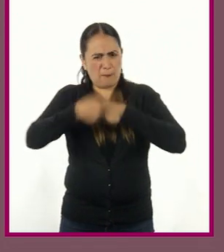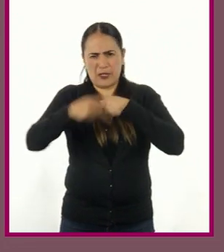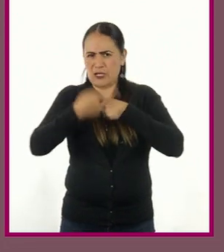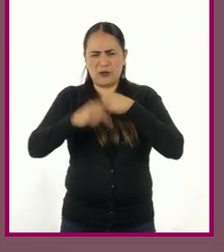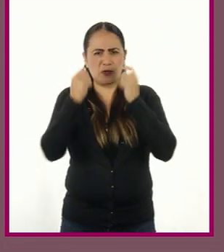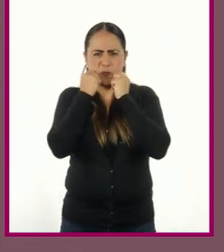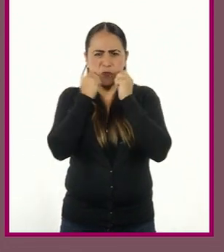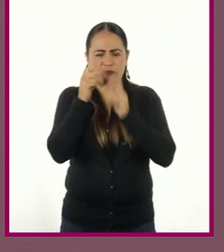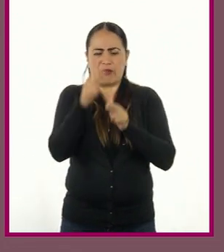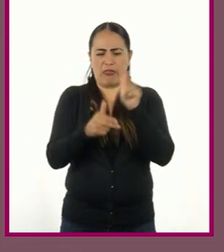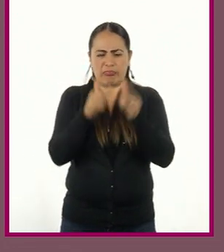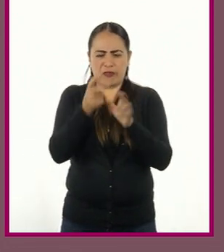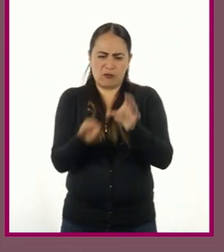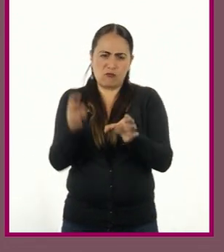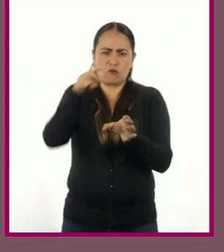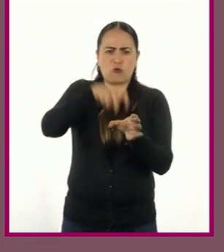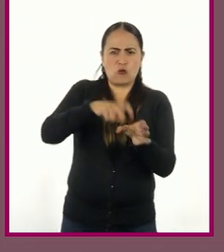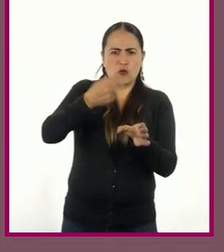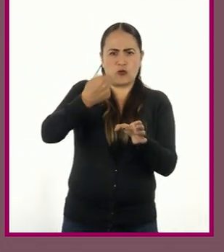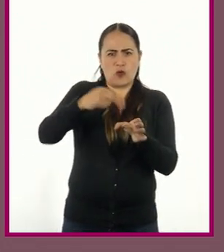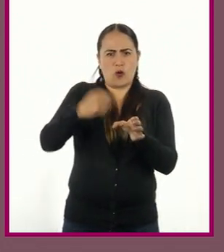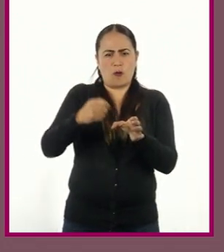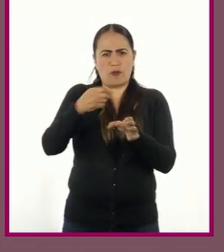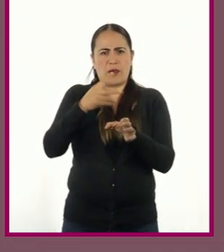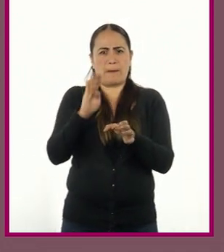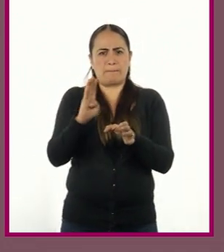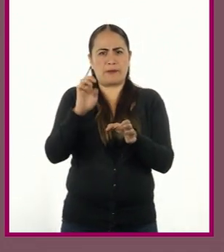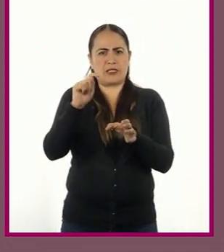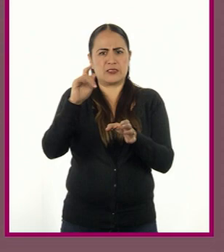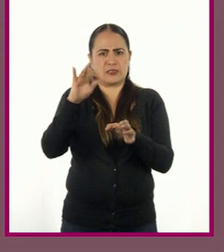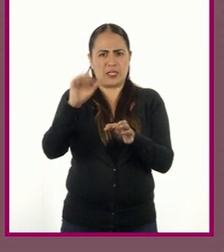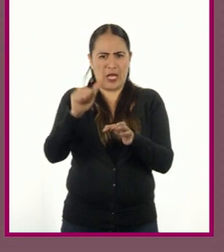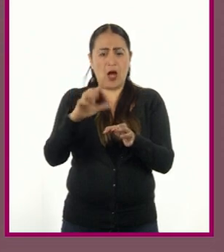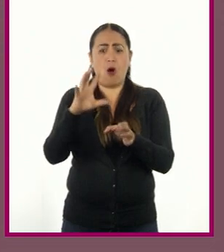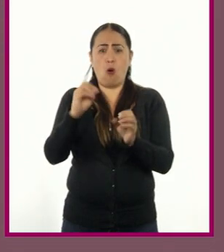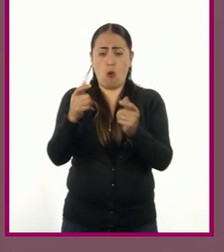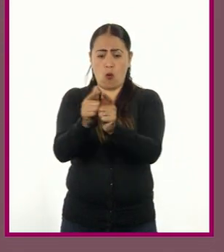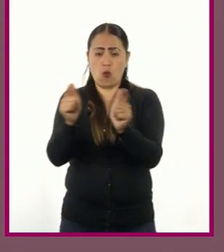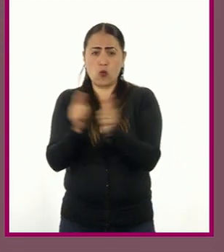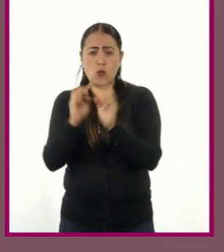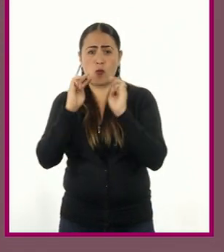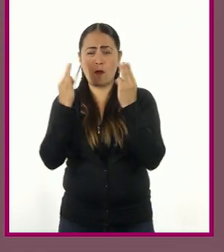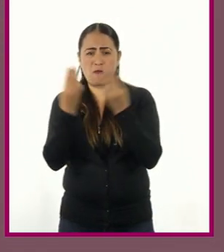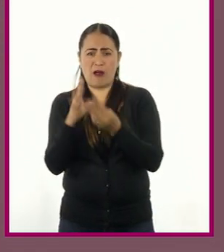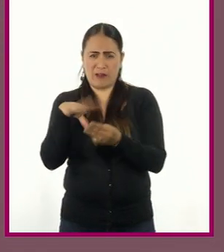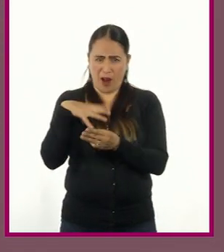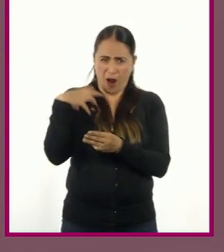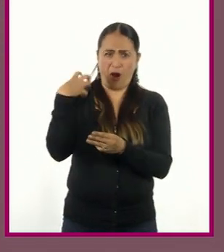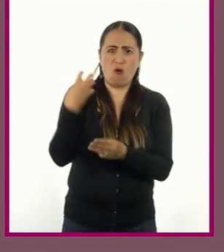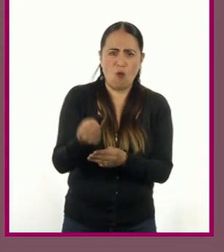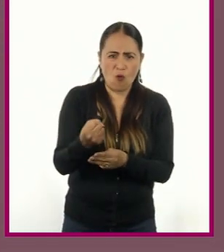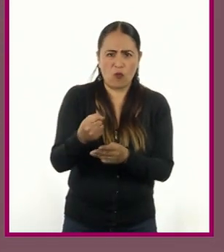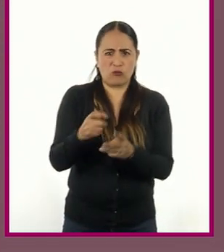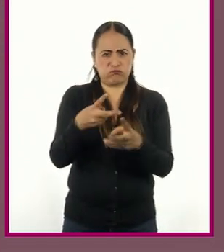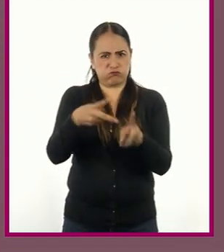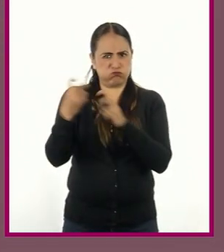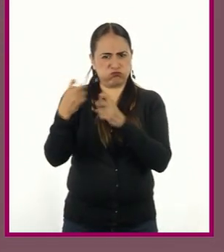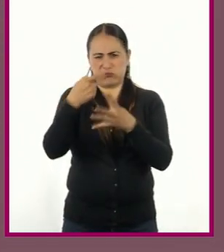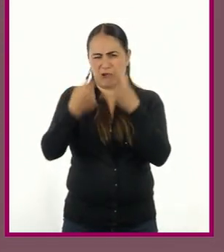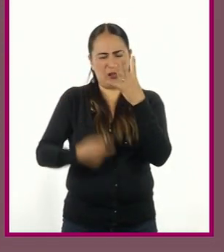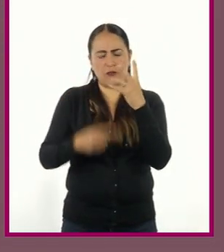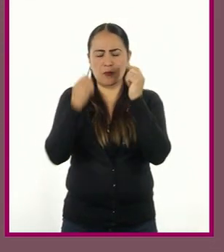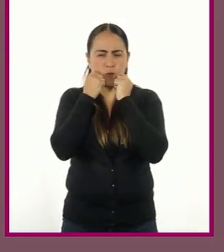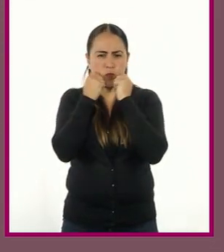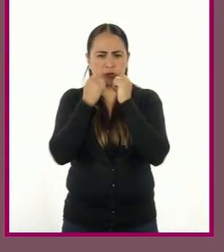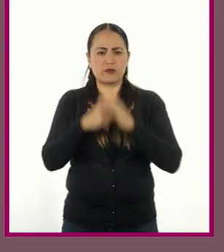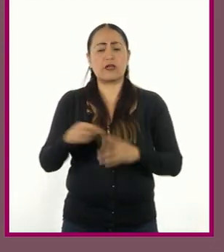conocido como La Bestia, o que enfrenten asaltos y abusos de los grupos del crimen organizado. Por ello, en